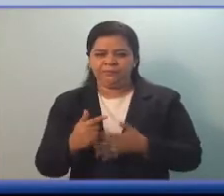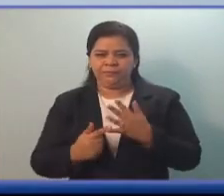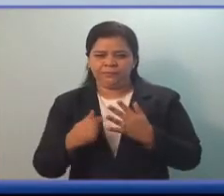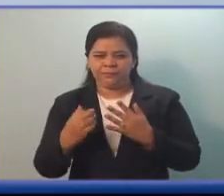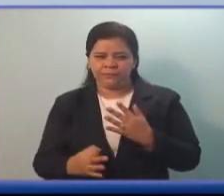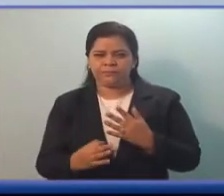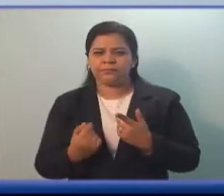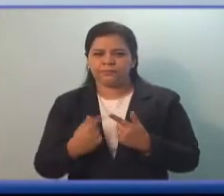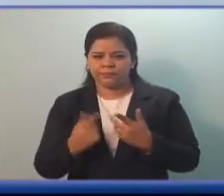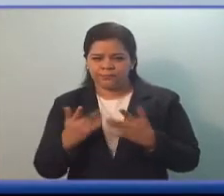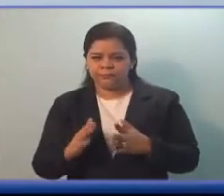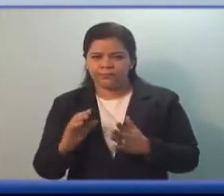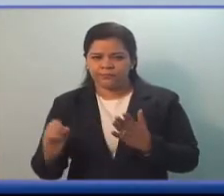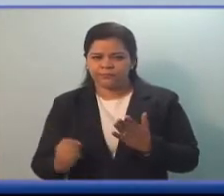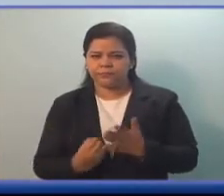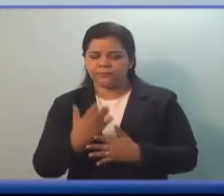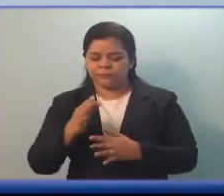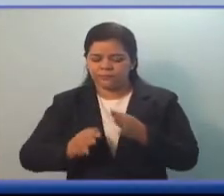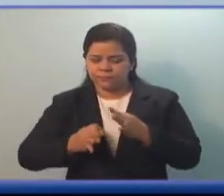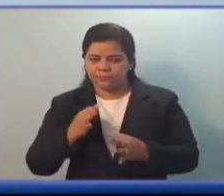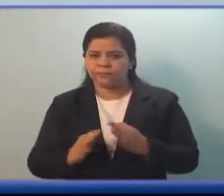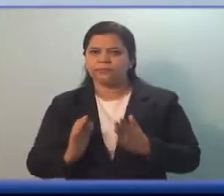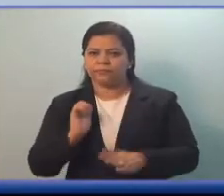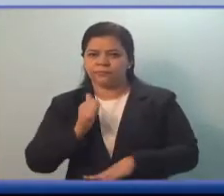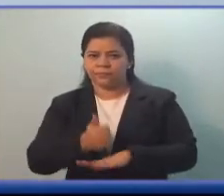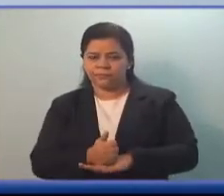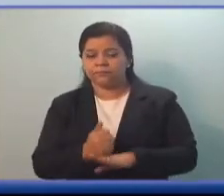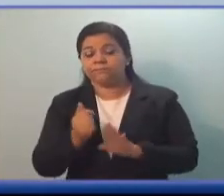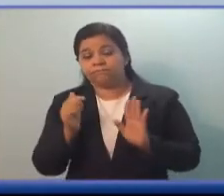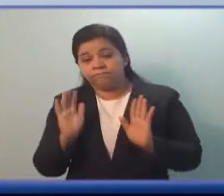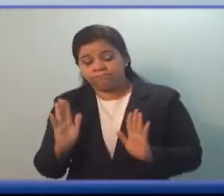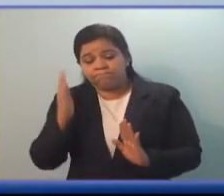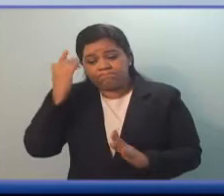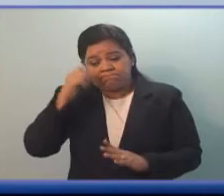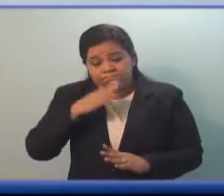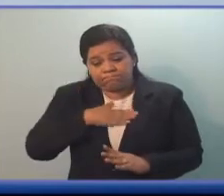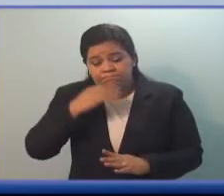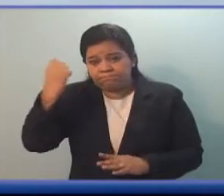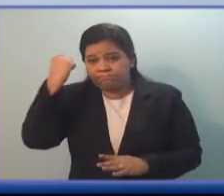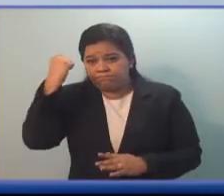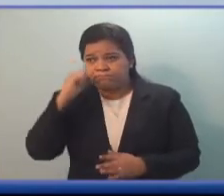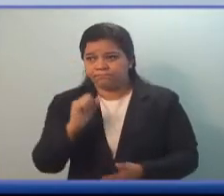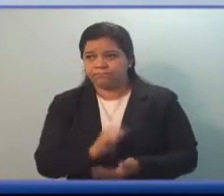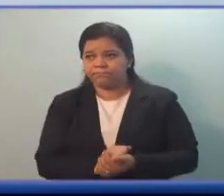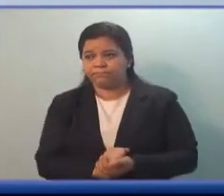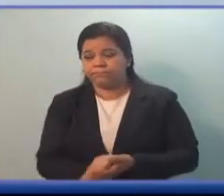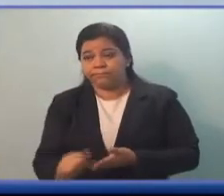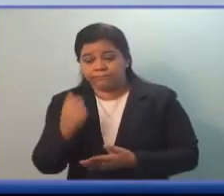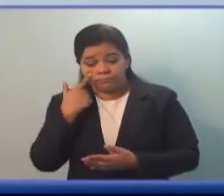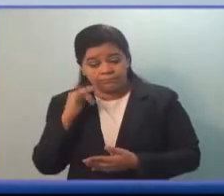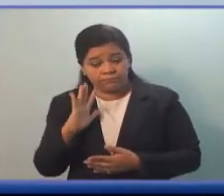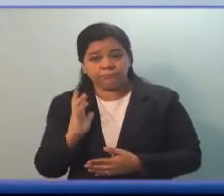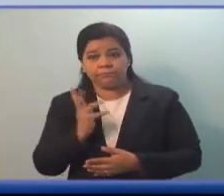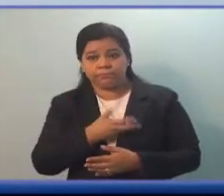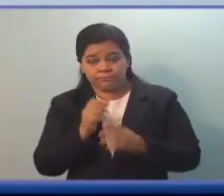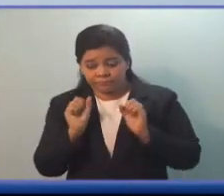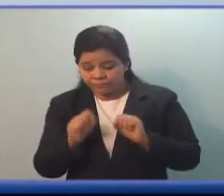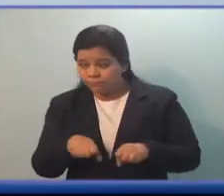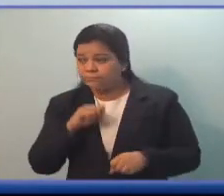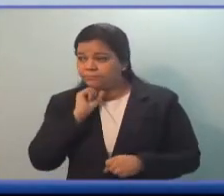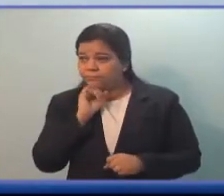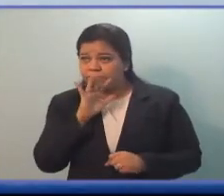legislaciones y sobre estas nuevas jurisdicciones que han sido creadas, y para mí eso es importante. Incluso, por ejemplo, señalarles que